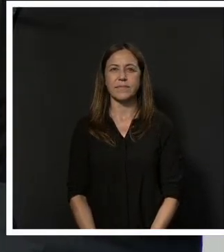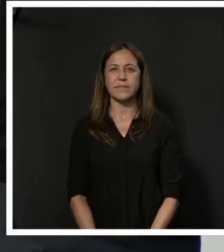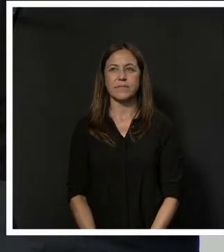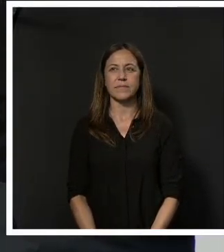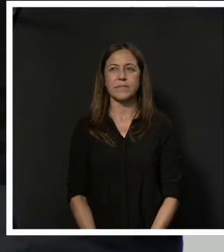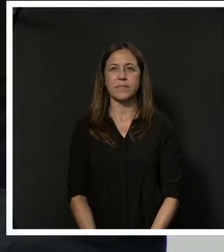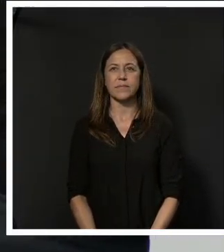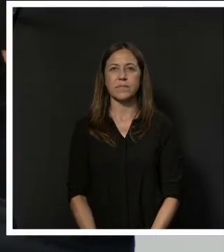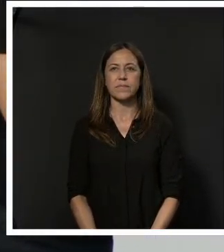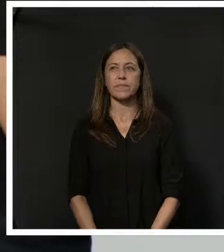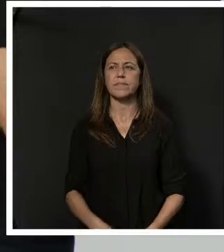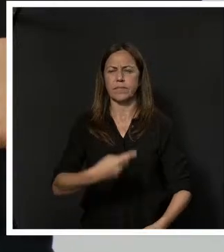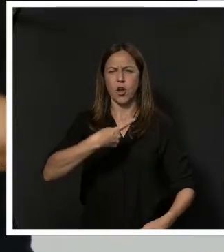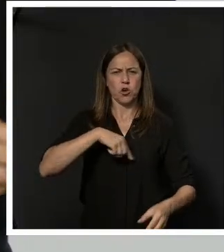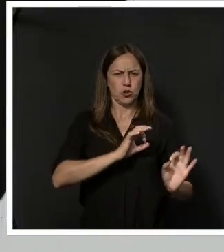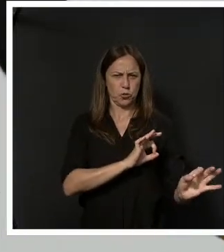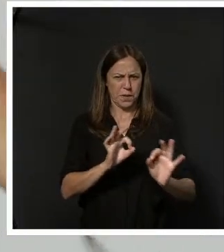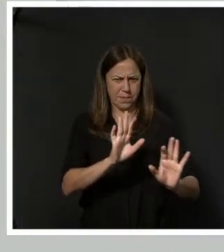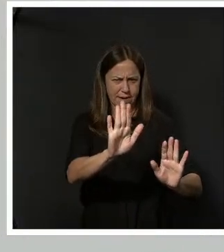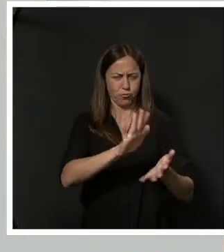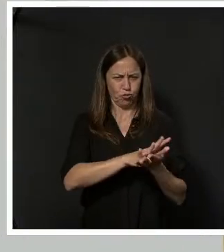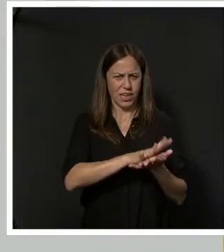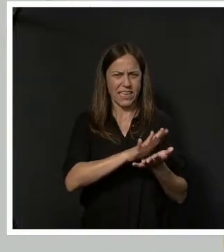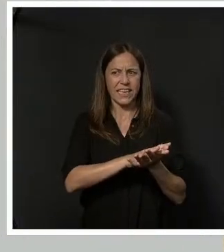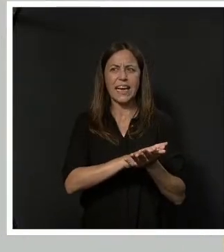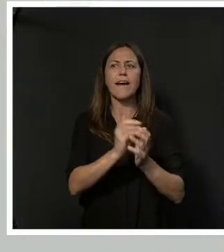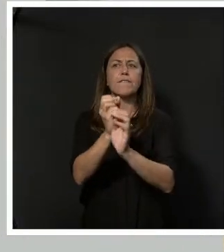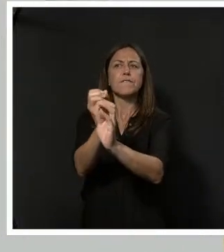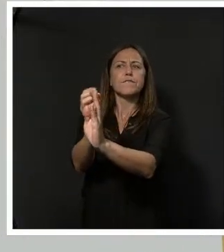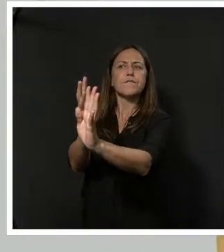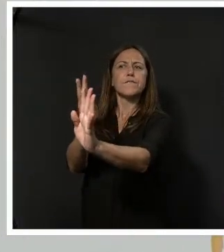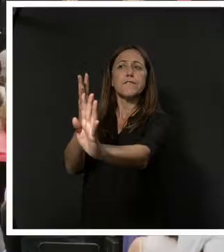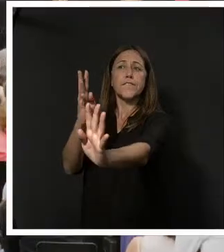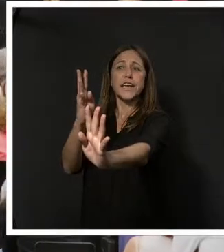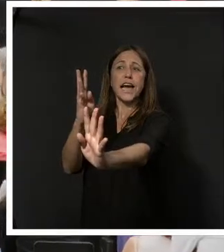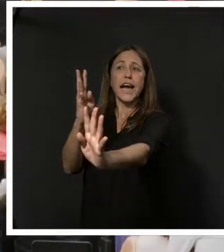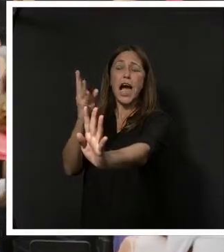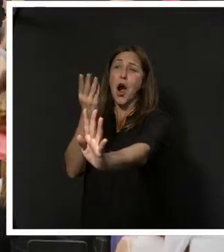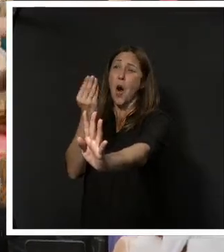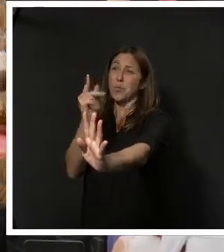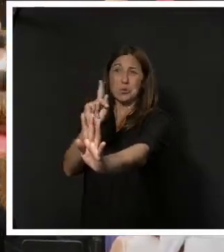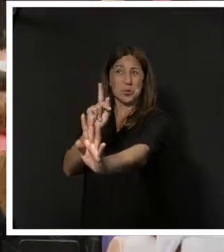ya doblamosnos a ver en fin a India no hay motos